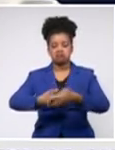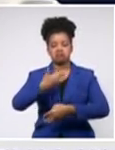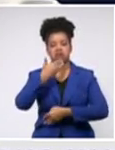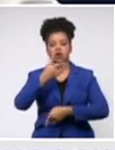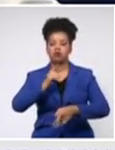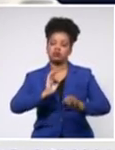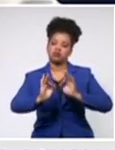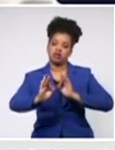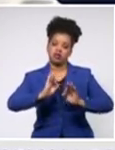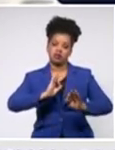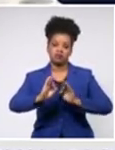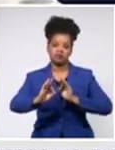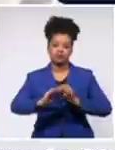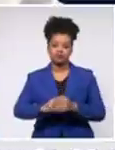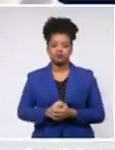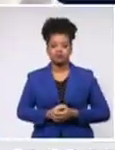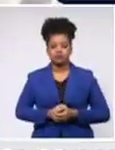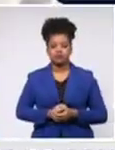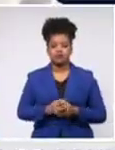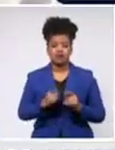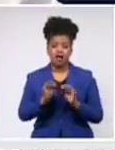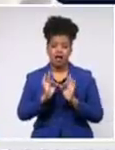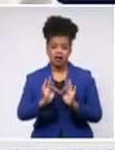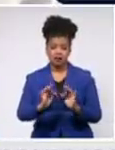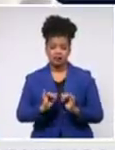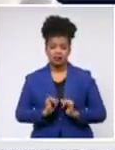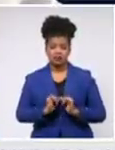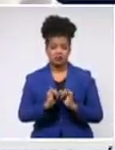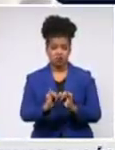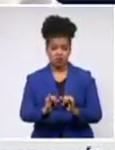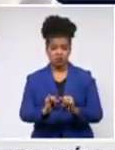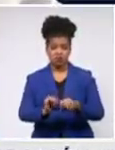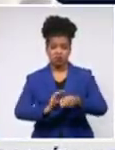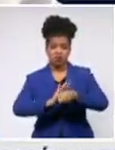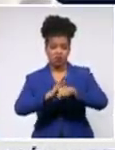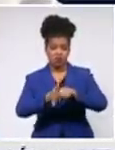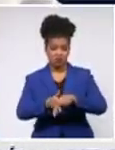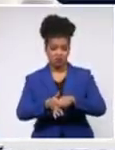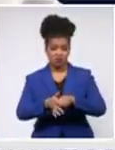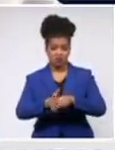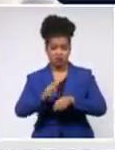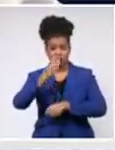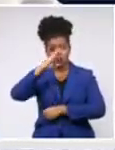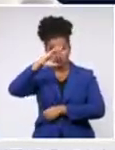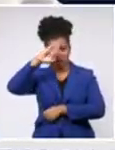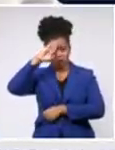favorable. Este es el comportamiento de la pandemia en nuestro país.